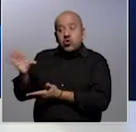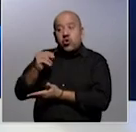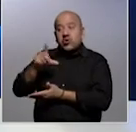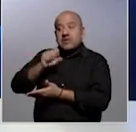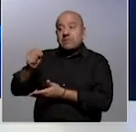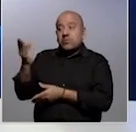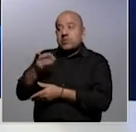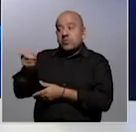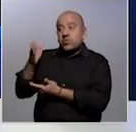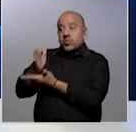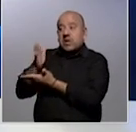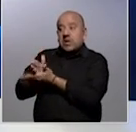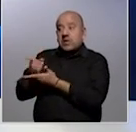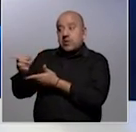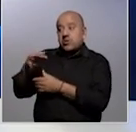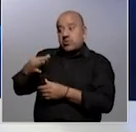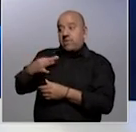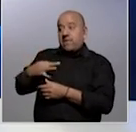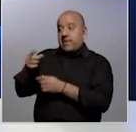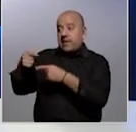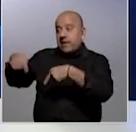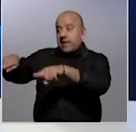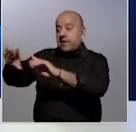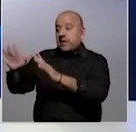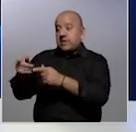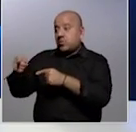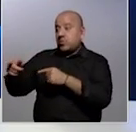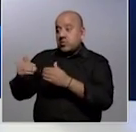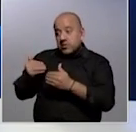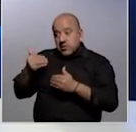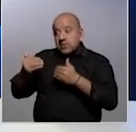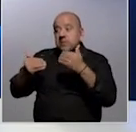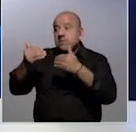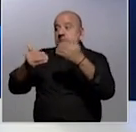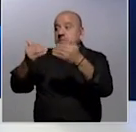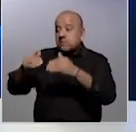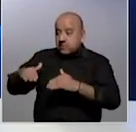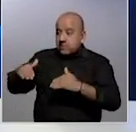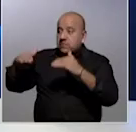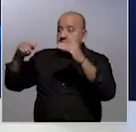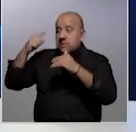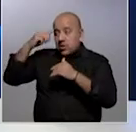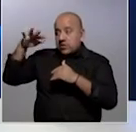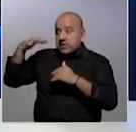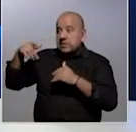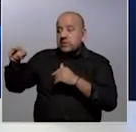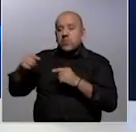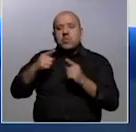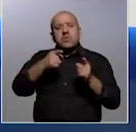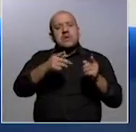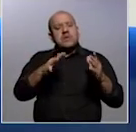adecuadas a lo que es su vida verdad en todas las etapas de esa infancia y adolescencia en